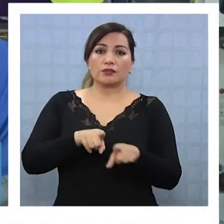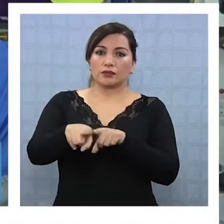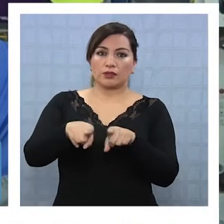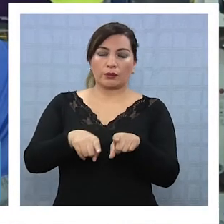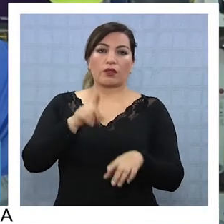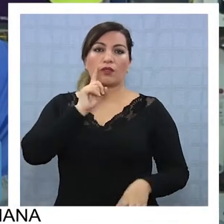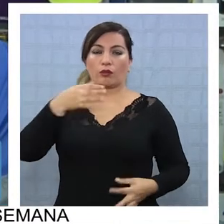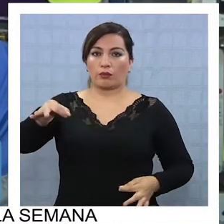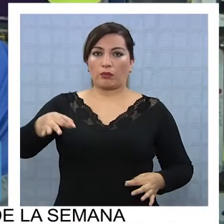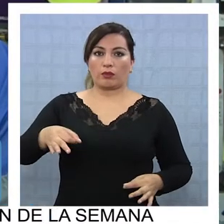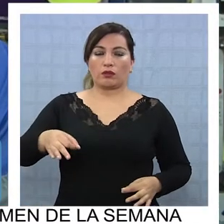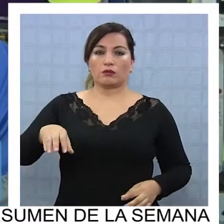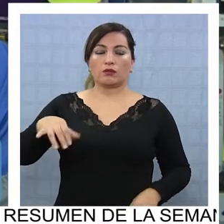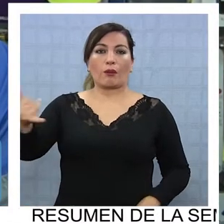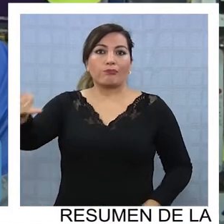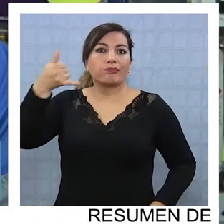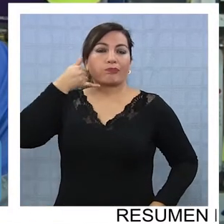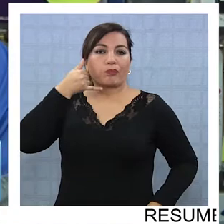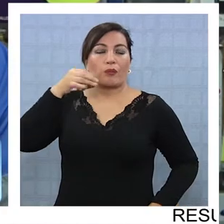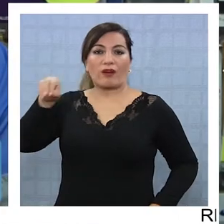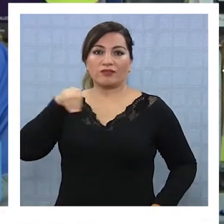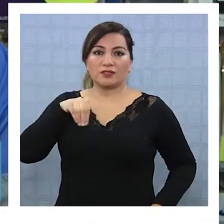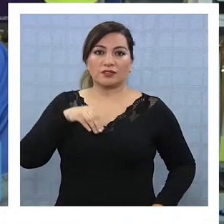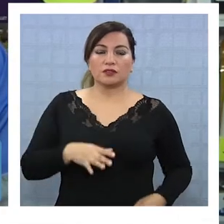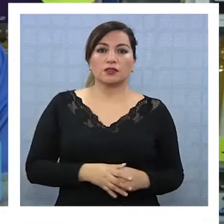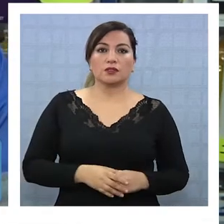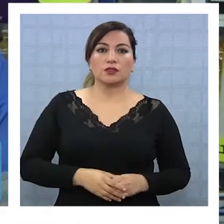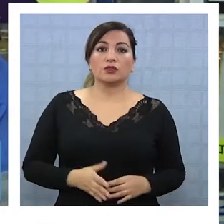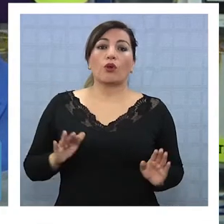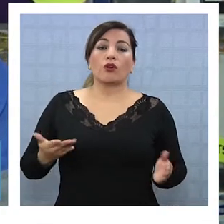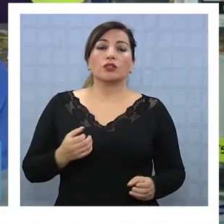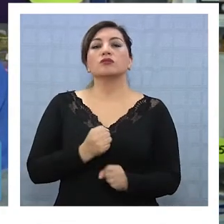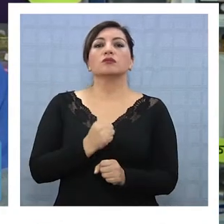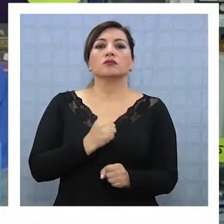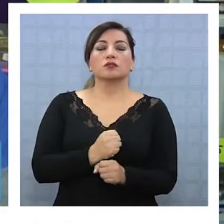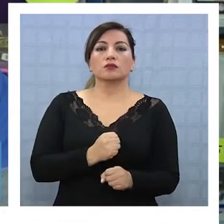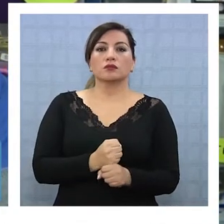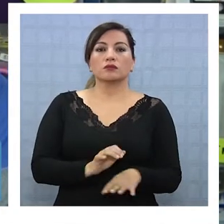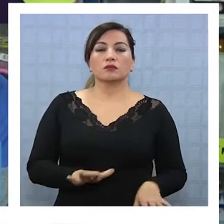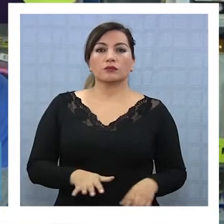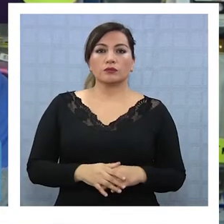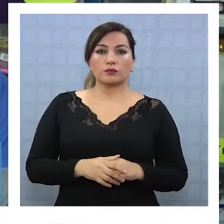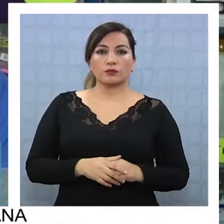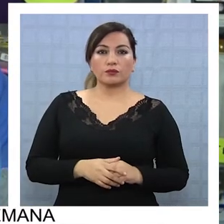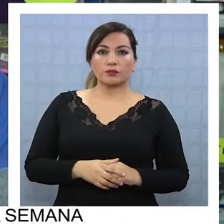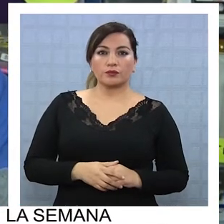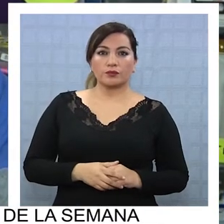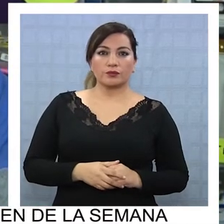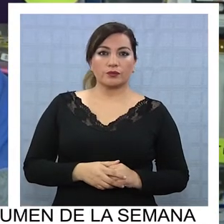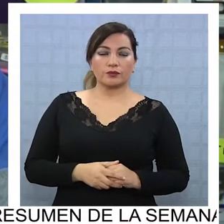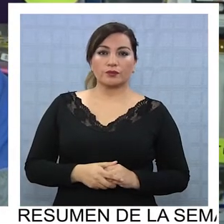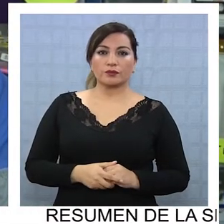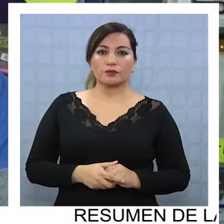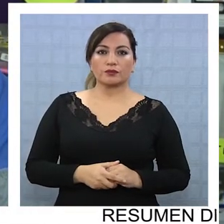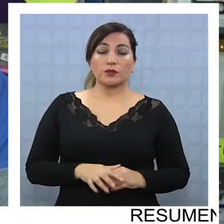trámite ahorita de todos mis papeles y estoy esperando la llamada de gobernación y ahorita estoy trabajando por el momento así y